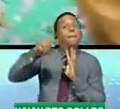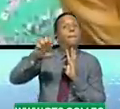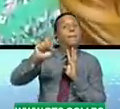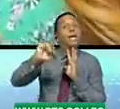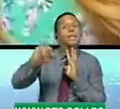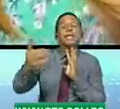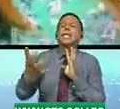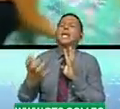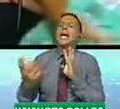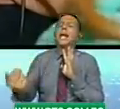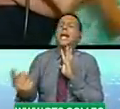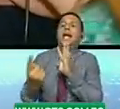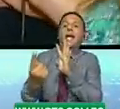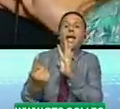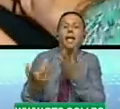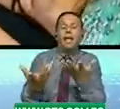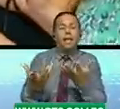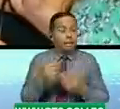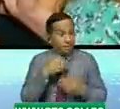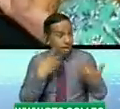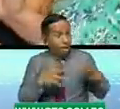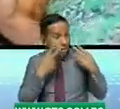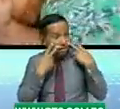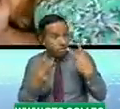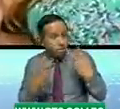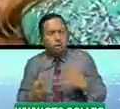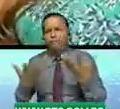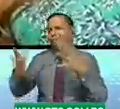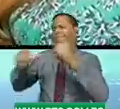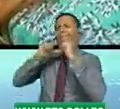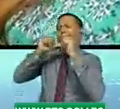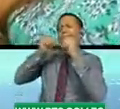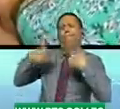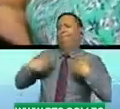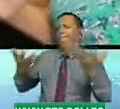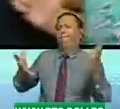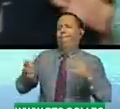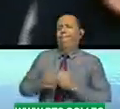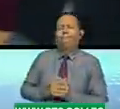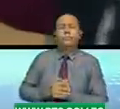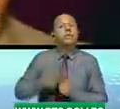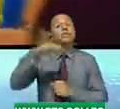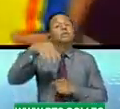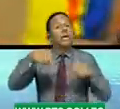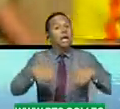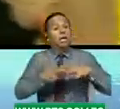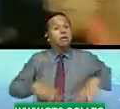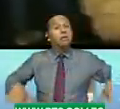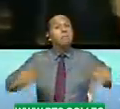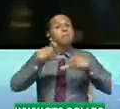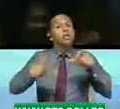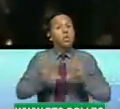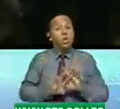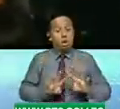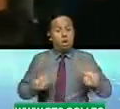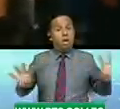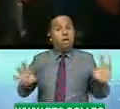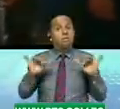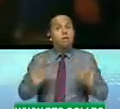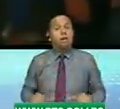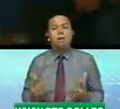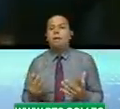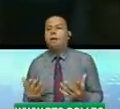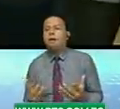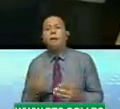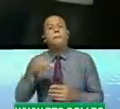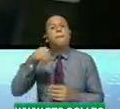nada. Nada todavía. Aquí se apuestan algunas personas porque están esperando precisamente que salga al menos un momento para saludar